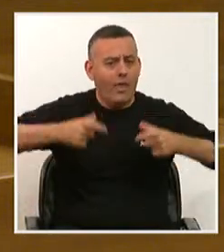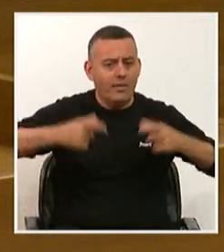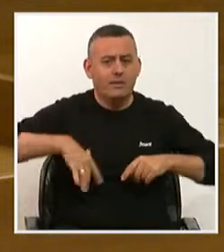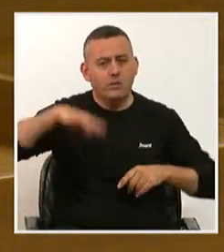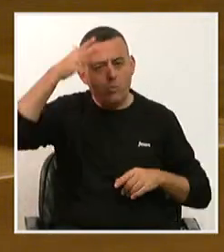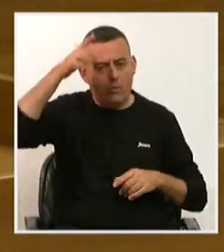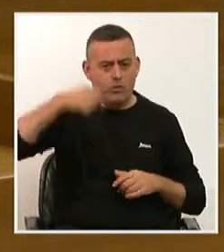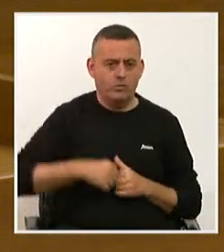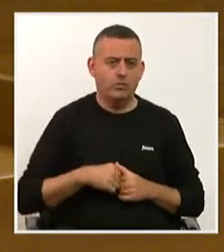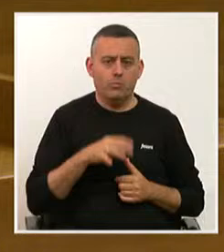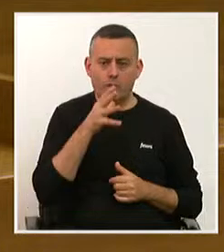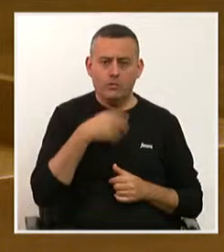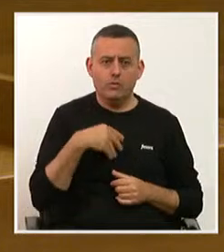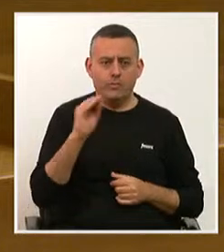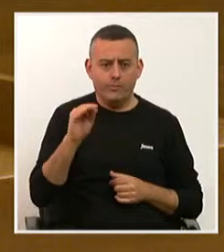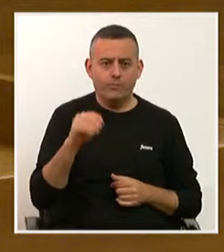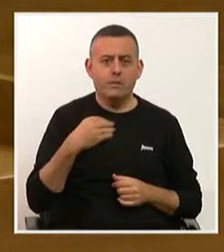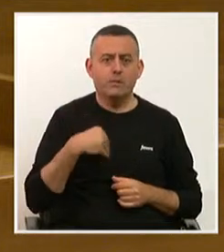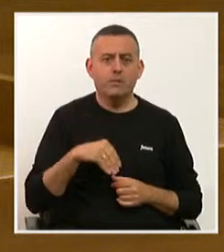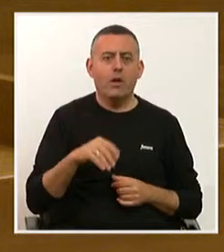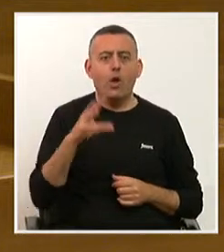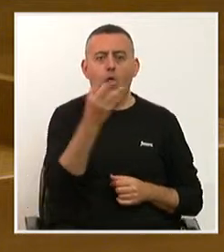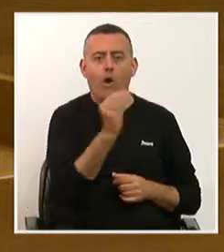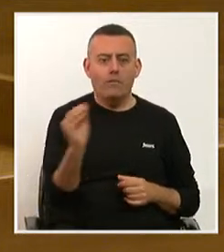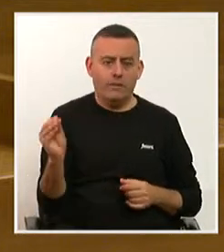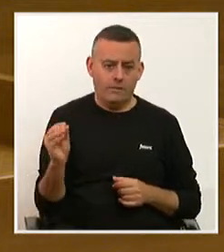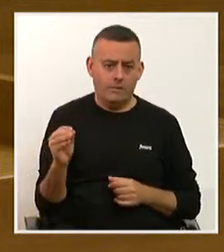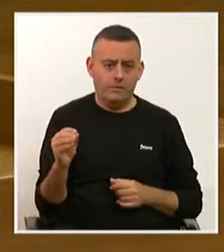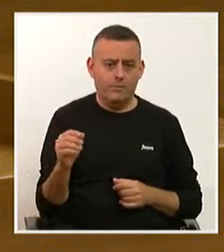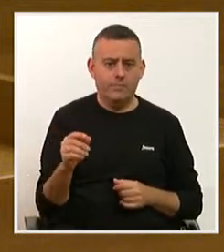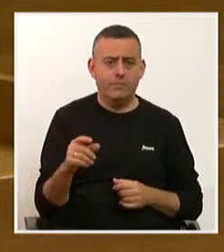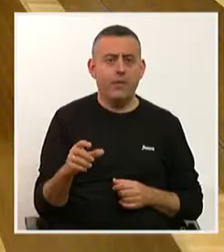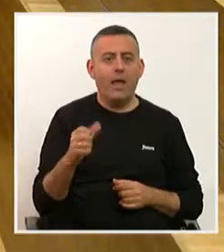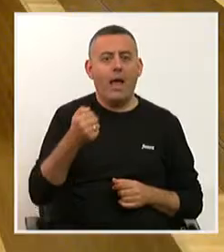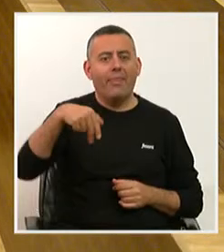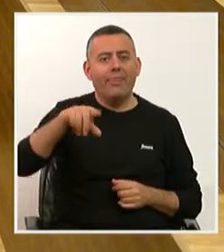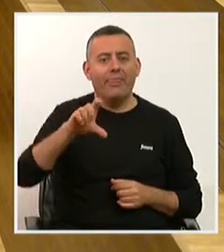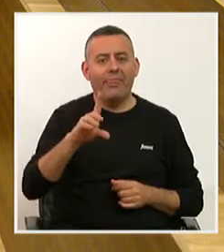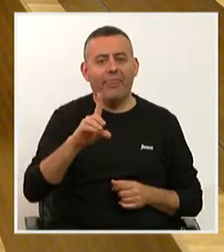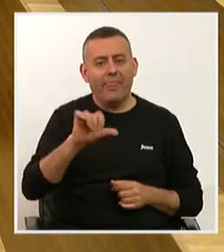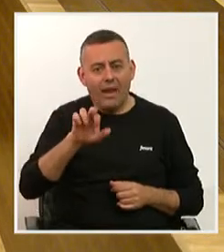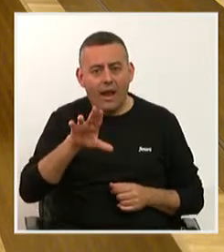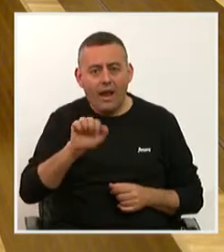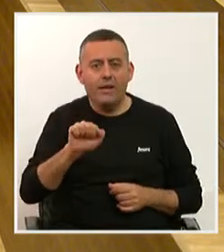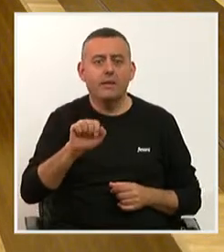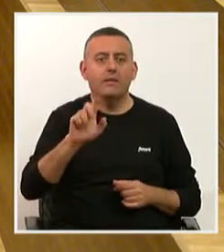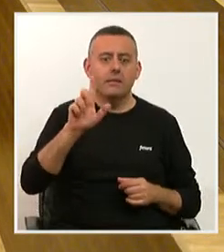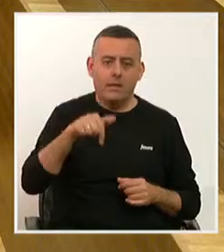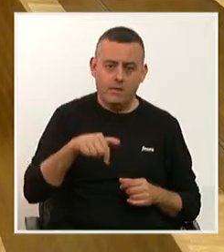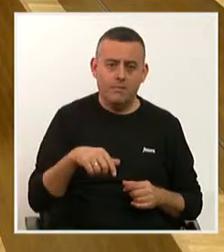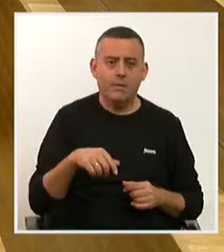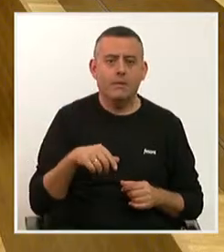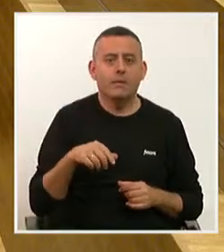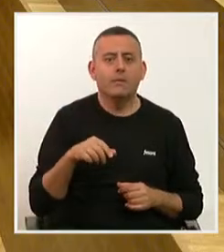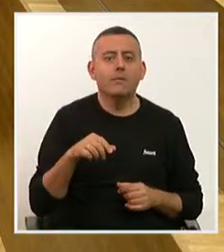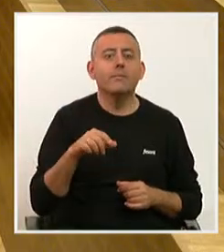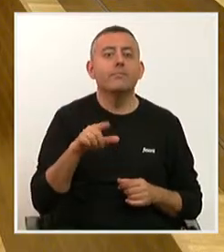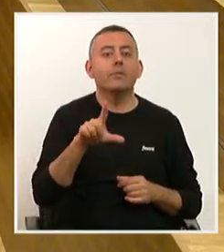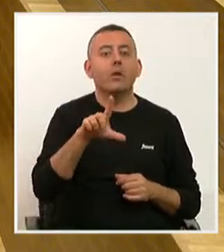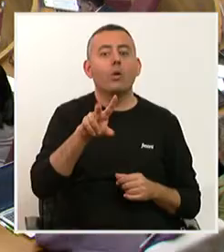que Andrea gigante angl lual Jos muño